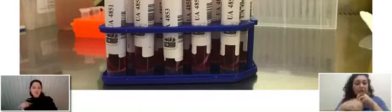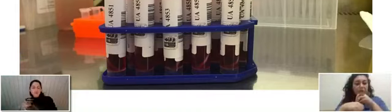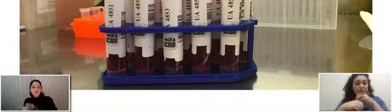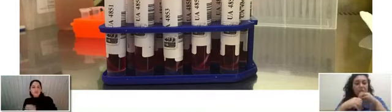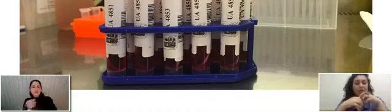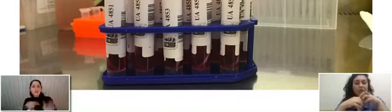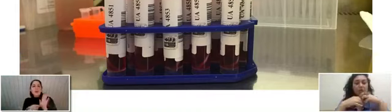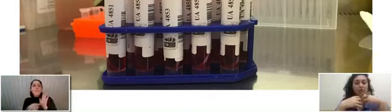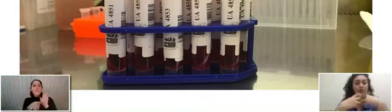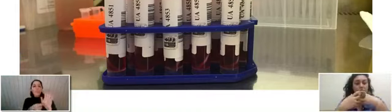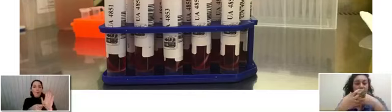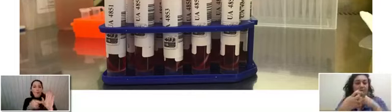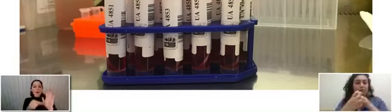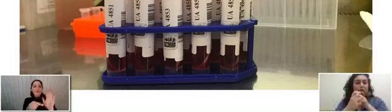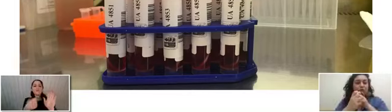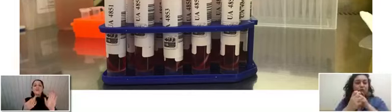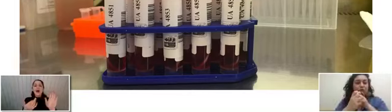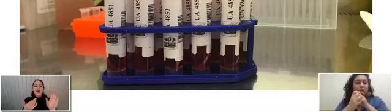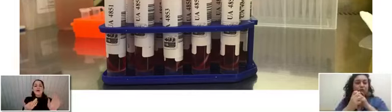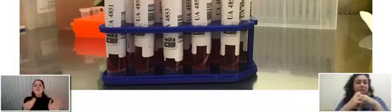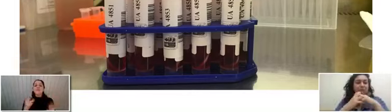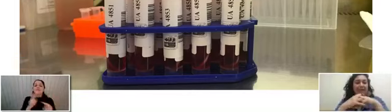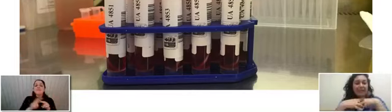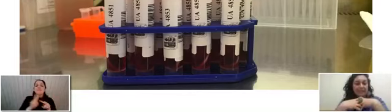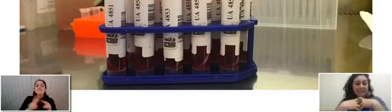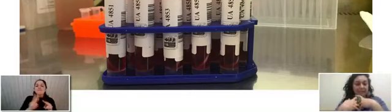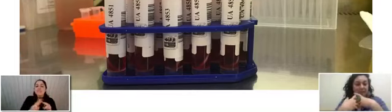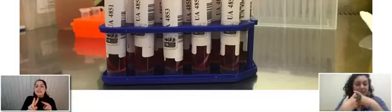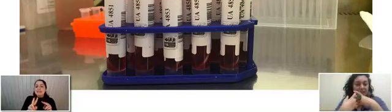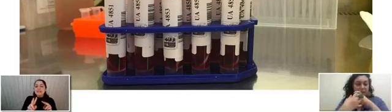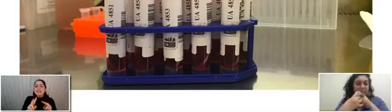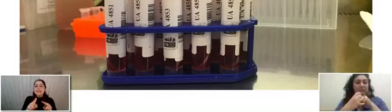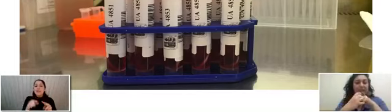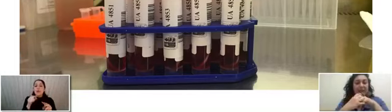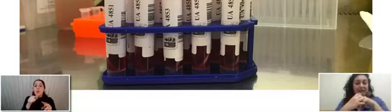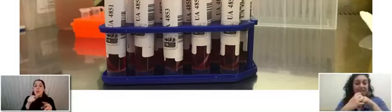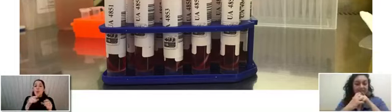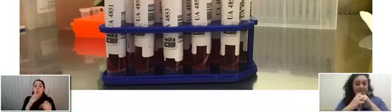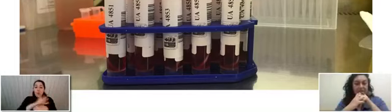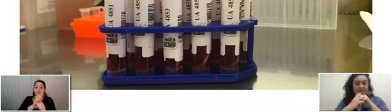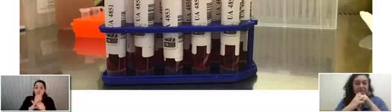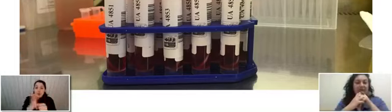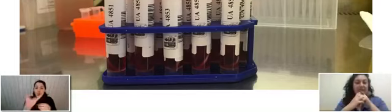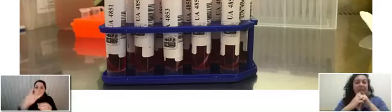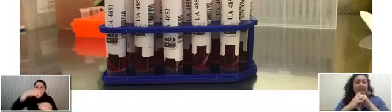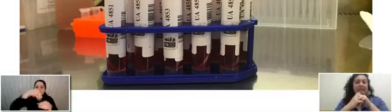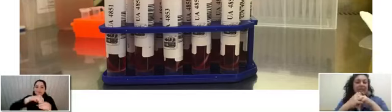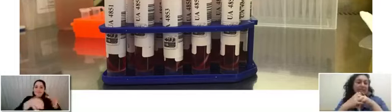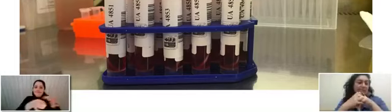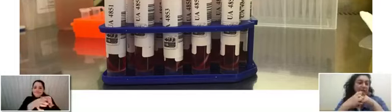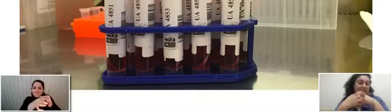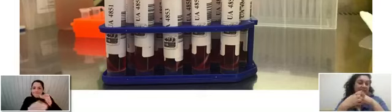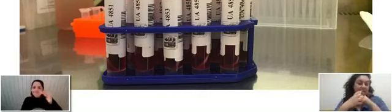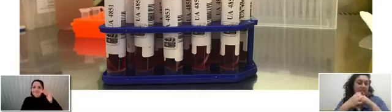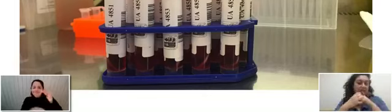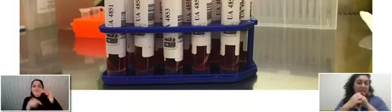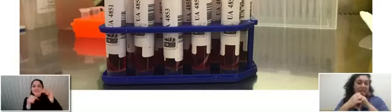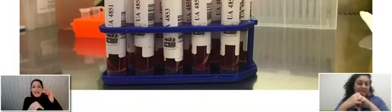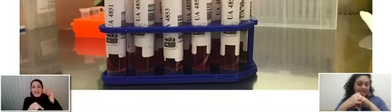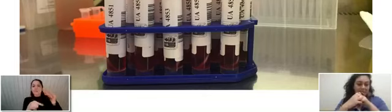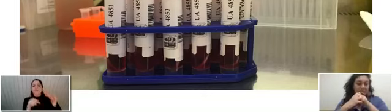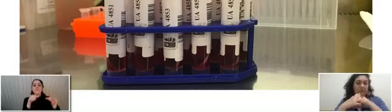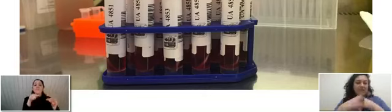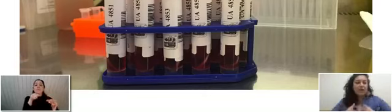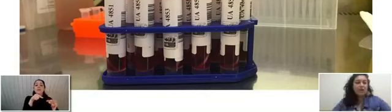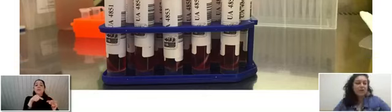una solución en donde se estabiliza el virus, pero se inactiva también. Y esa muestra se puede permanecer por